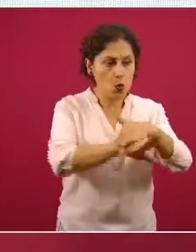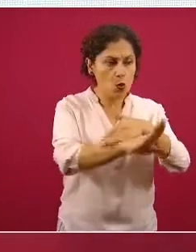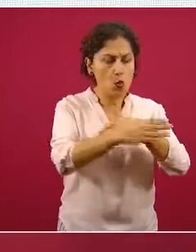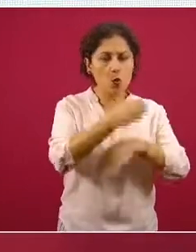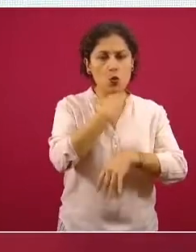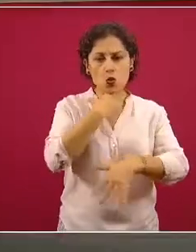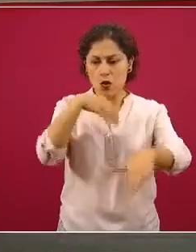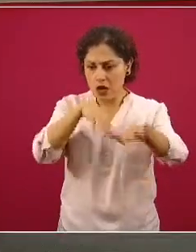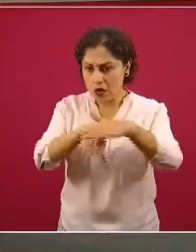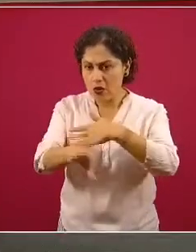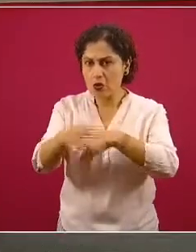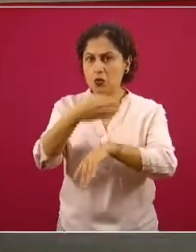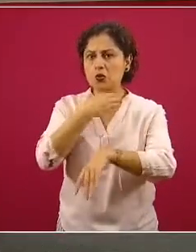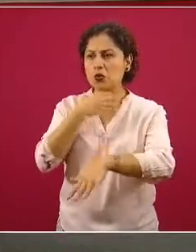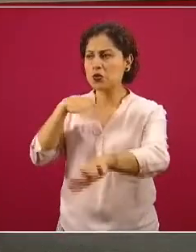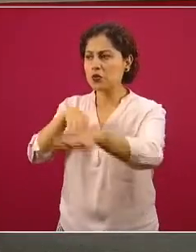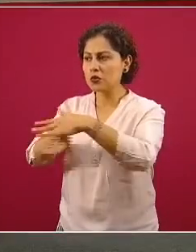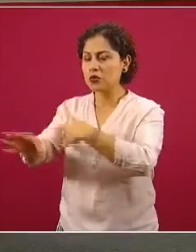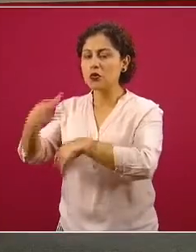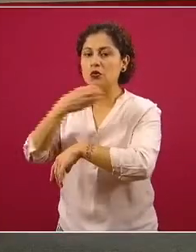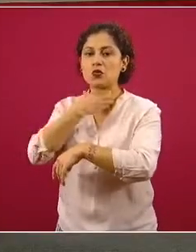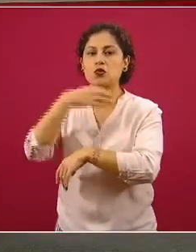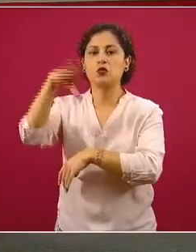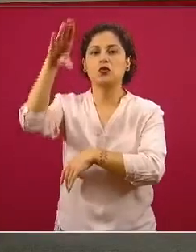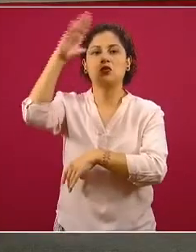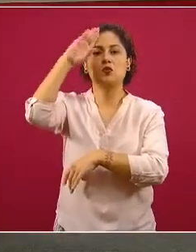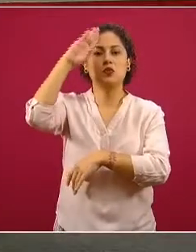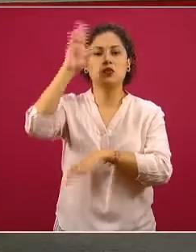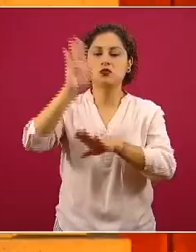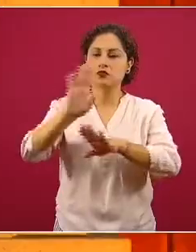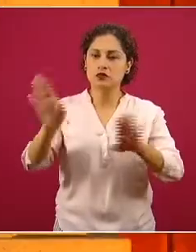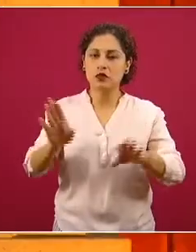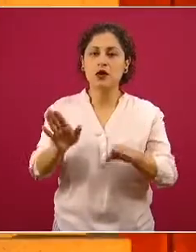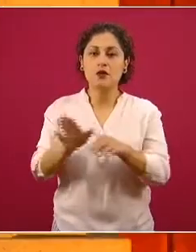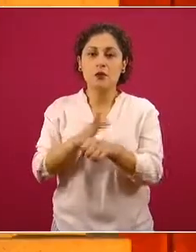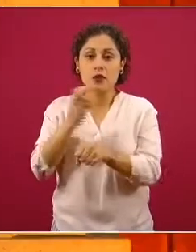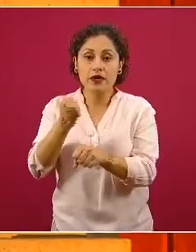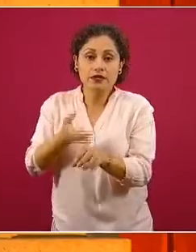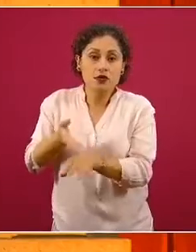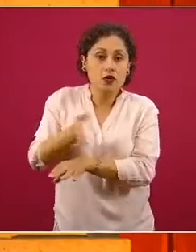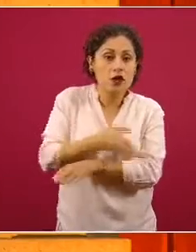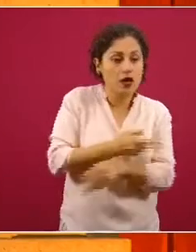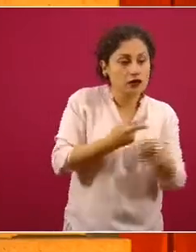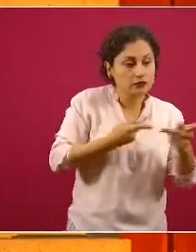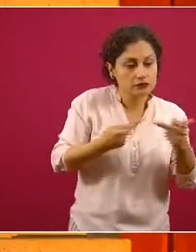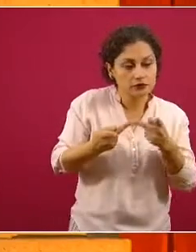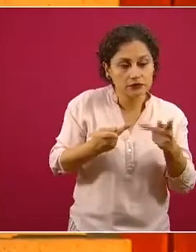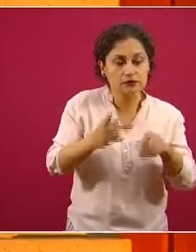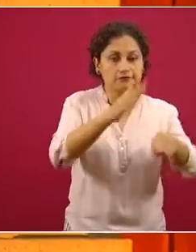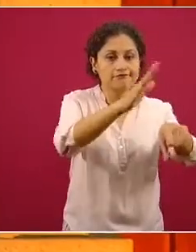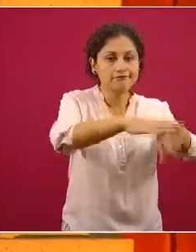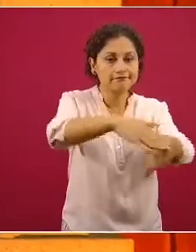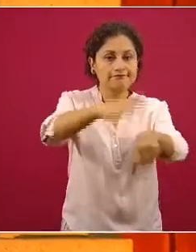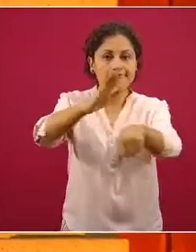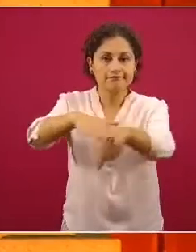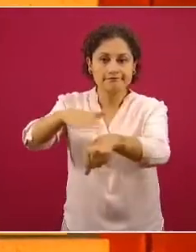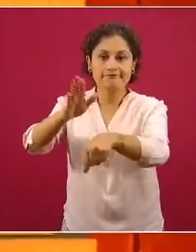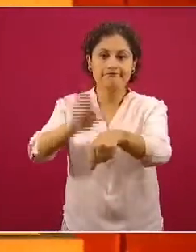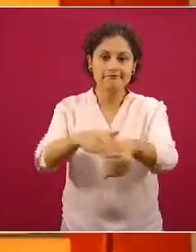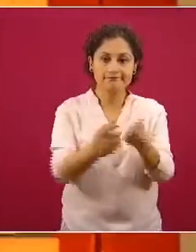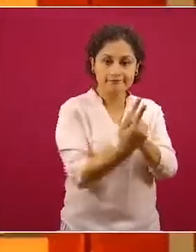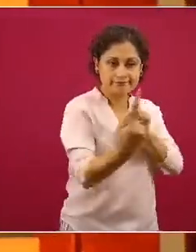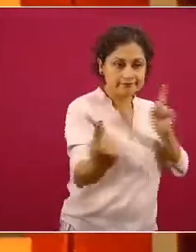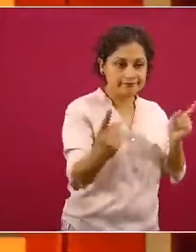las medidas que se instauraron desde la fase 1 y que siguen vigentes. Y es quédate en casa, la Jornada Nacional de Sana